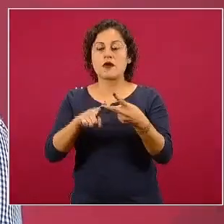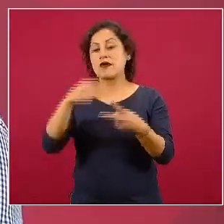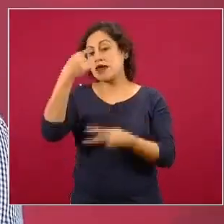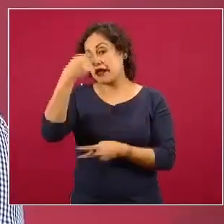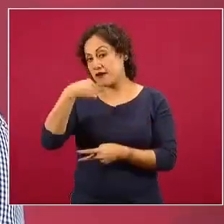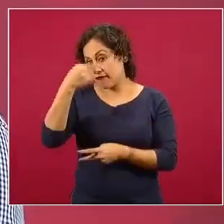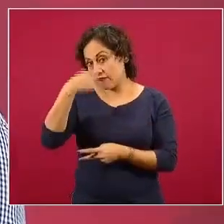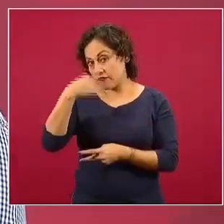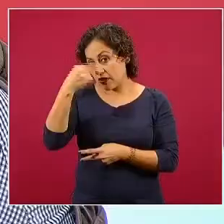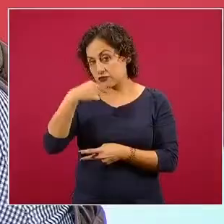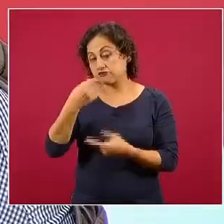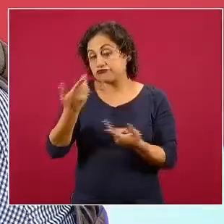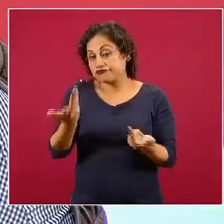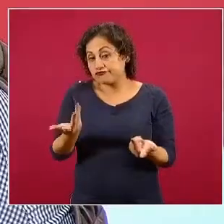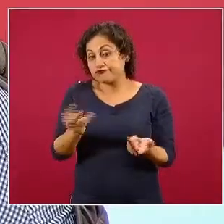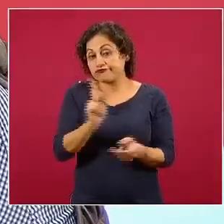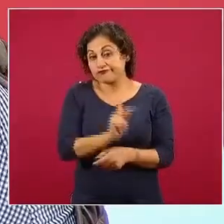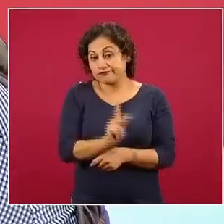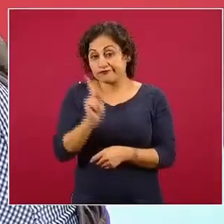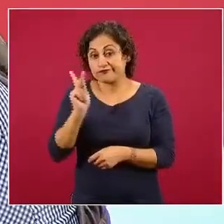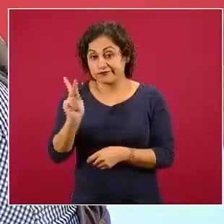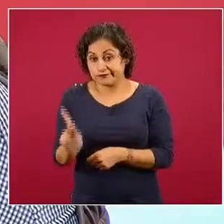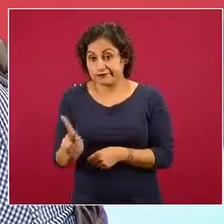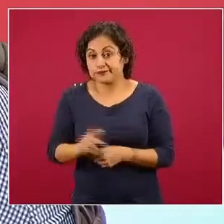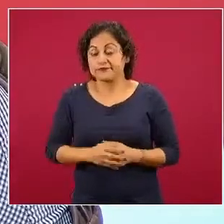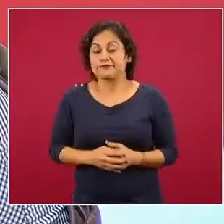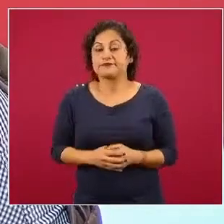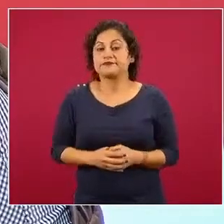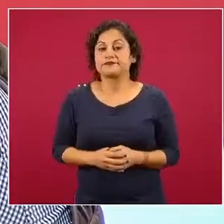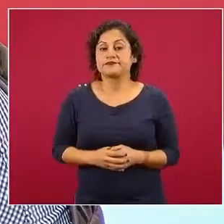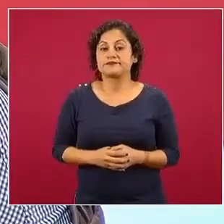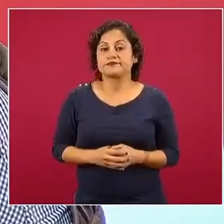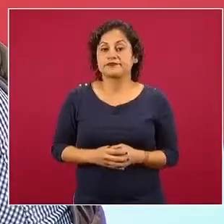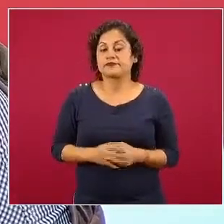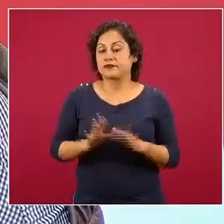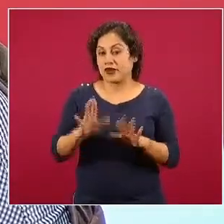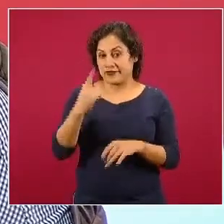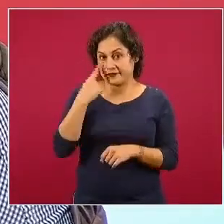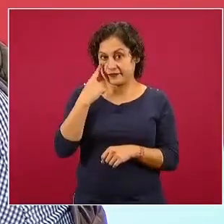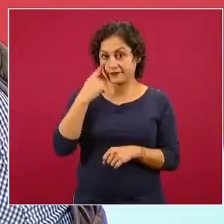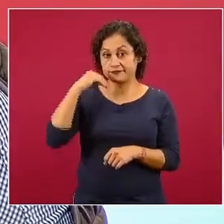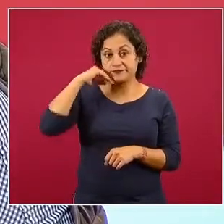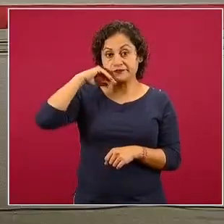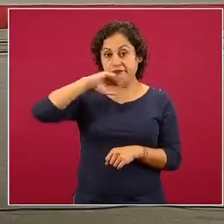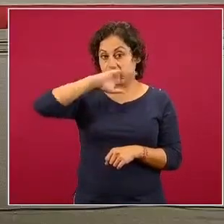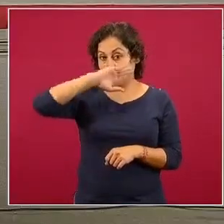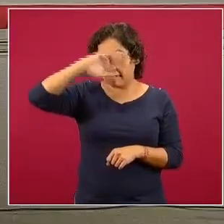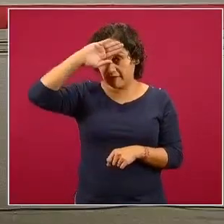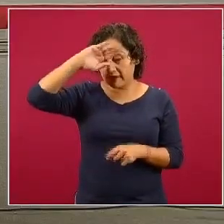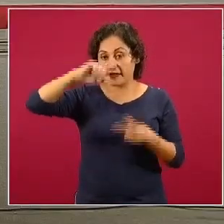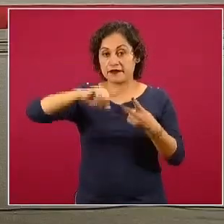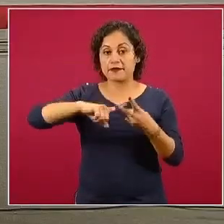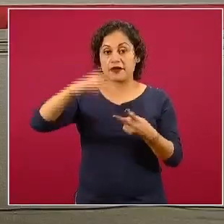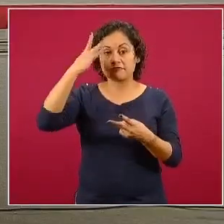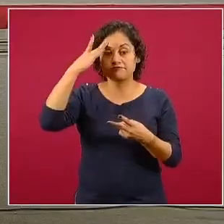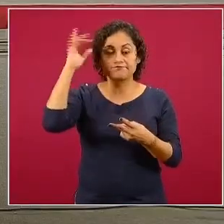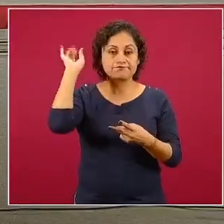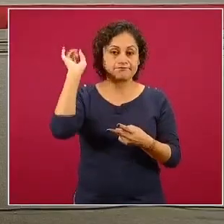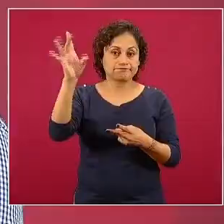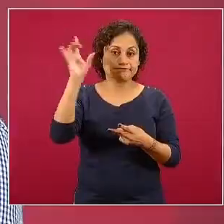influenza, son prácticamente similares. La fiebre, el dolor de cabeza y la tos o